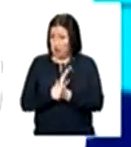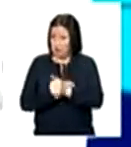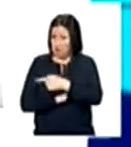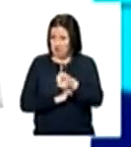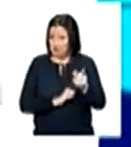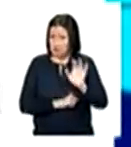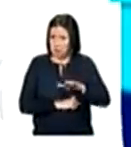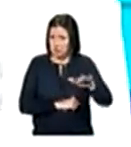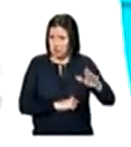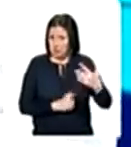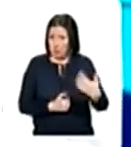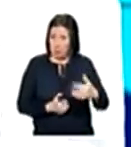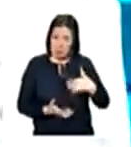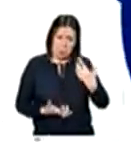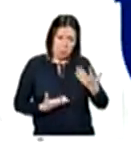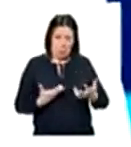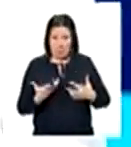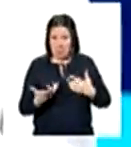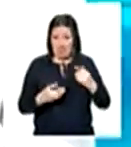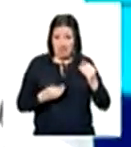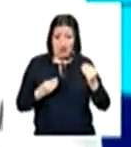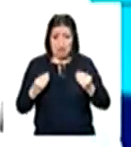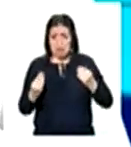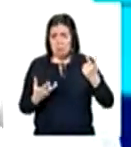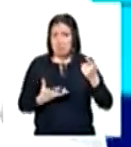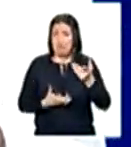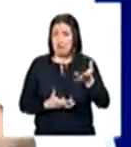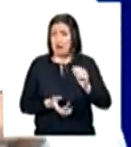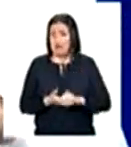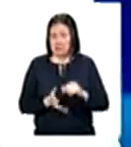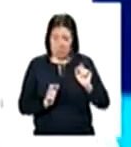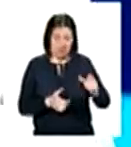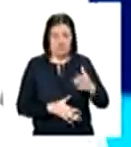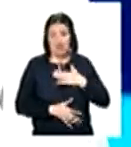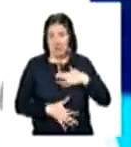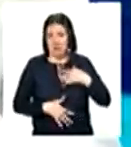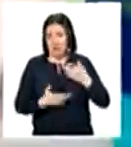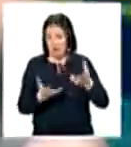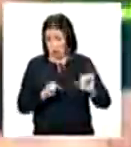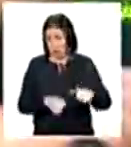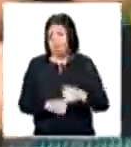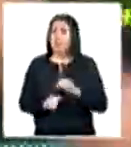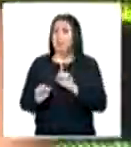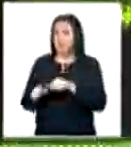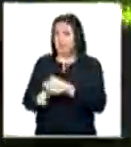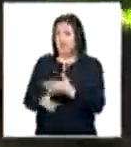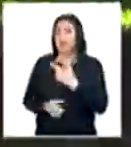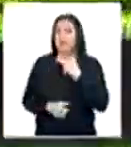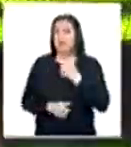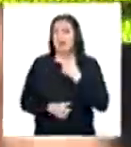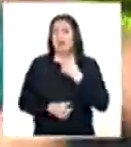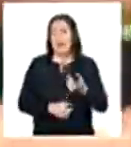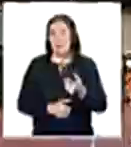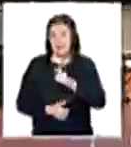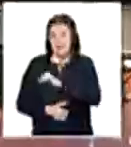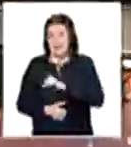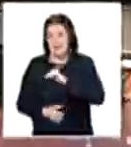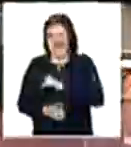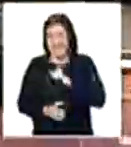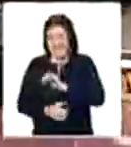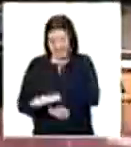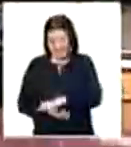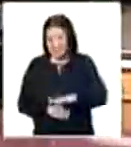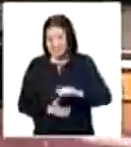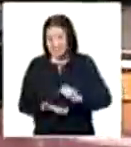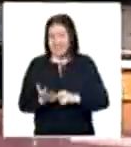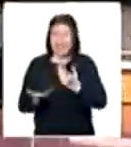chicos que además se expresan y se mueven con fuerza y se nota que disfrutan además lo que hacen, ¿no? Sí, lo que a mí me gusta mucho la actitud como tenemos a chiquitos, ¿no?